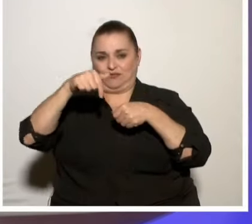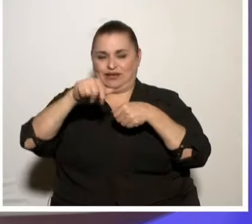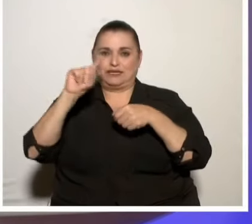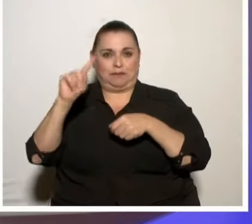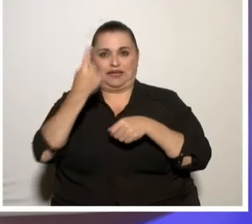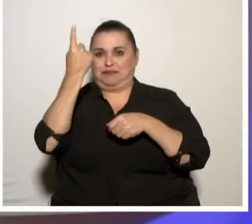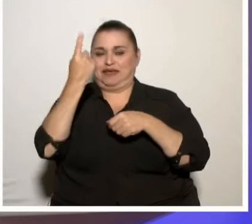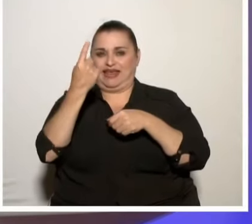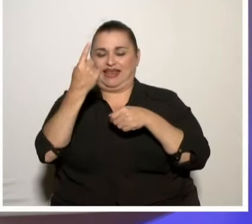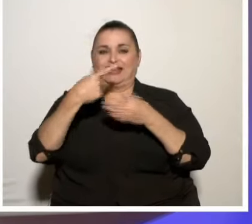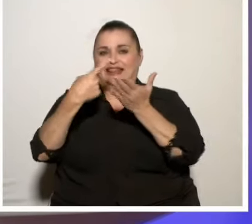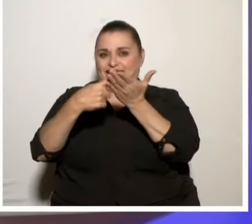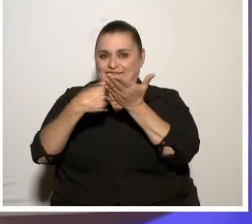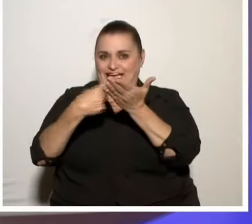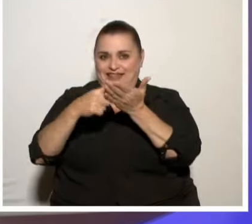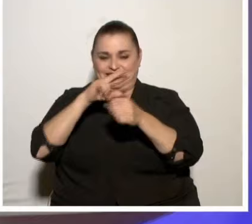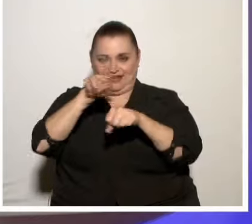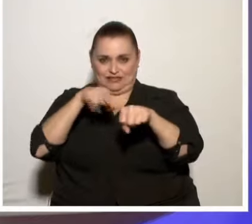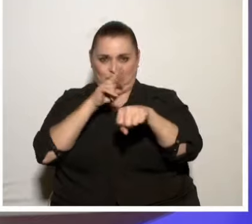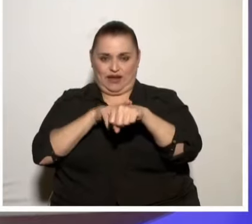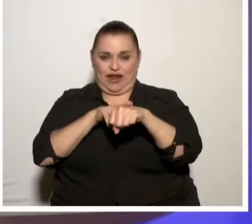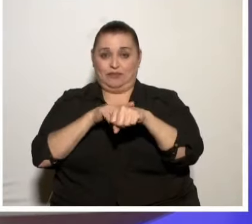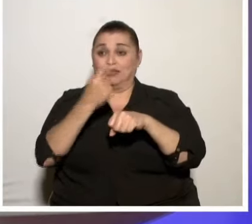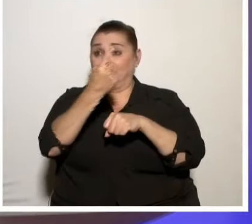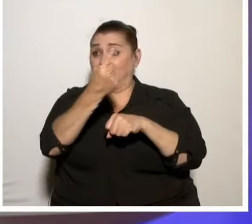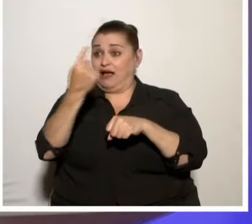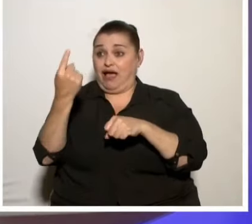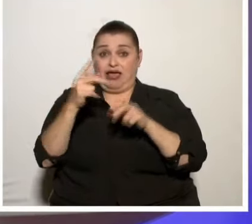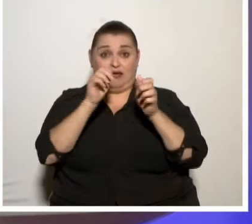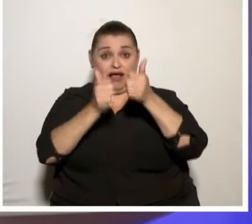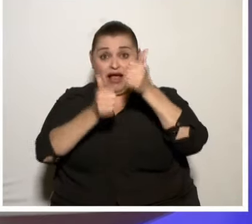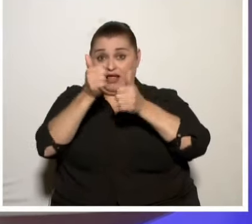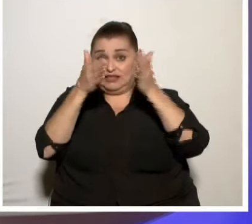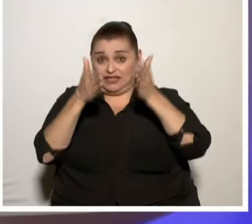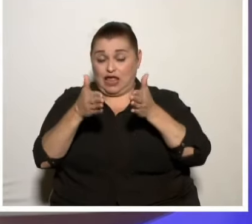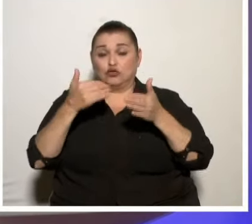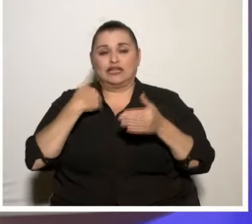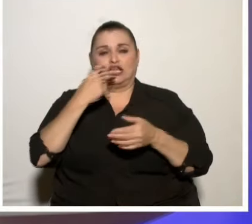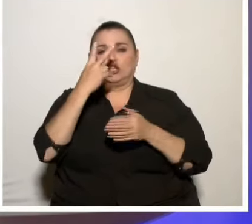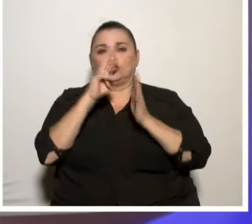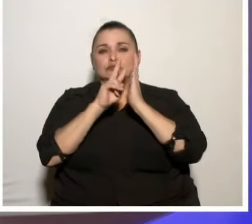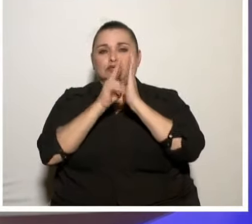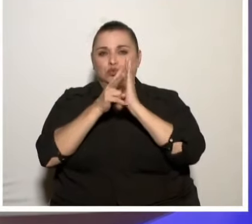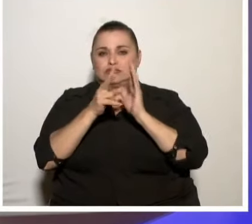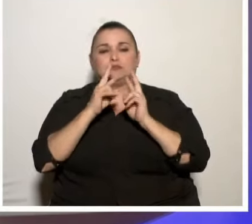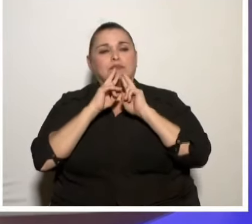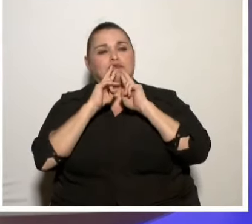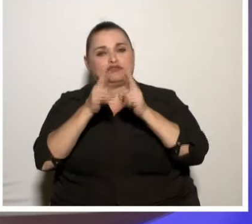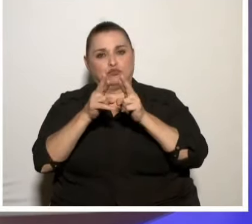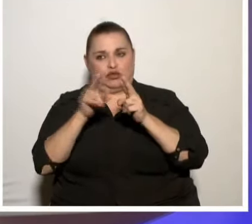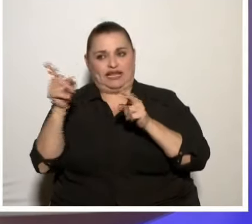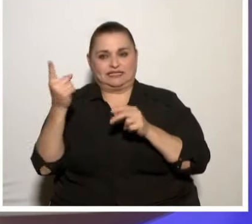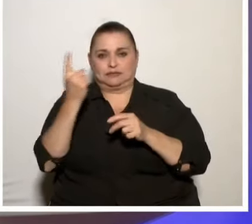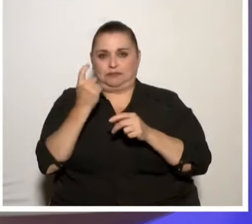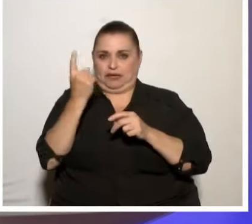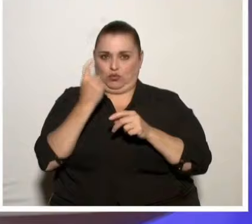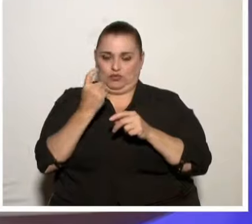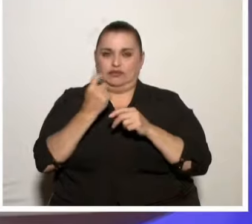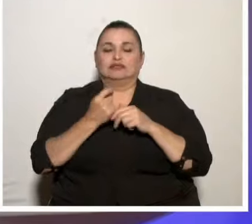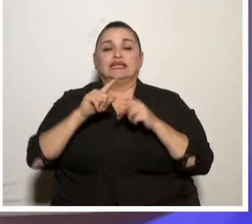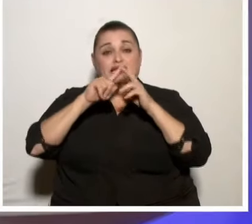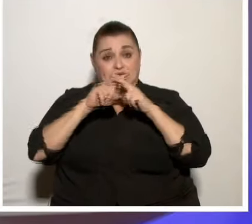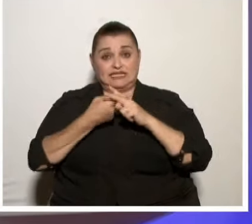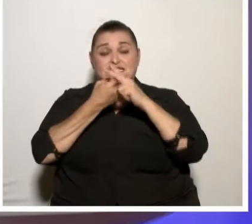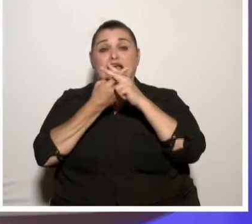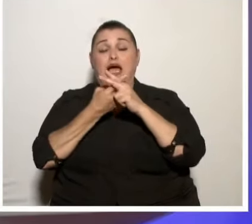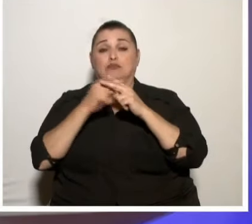primera sesión del debate nacional. Cada uno de los candidatos tendrá 2 minutos para contestar esa pregunta.